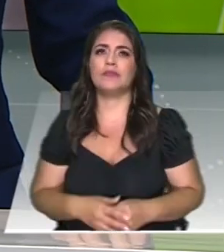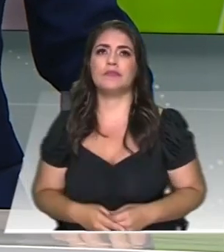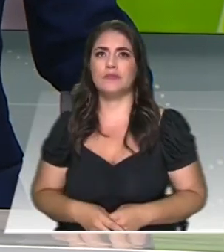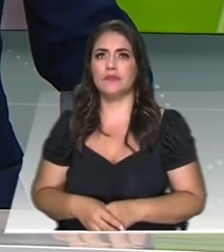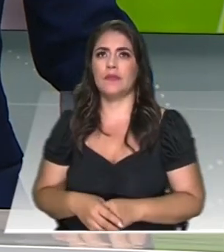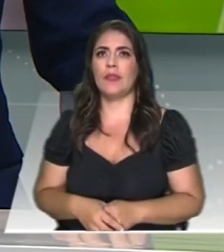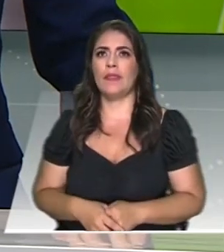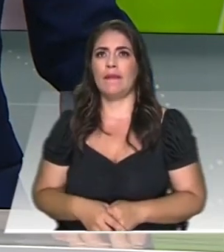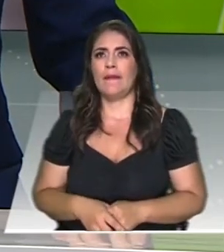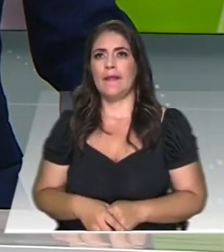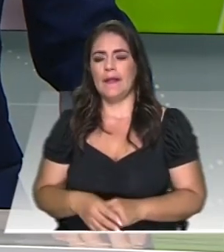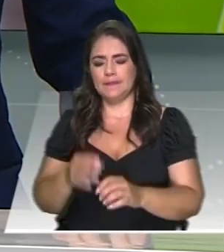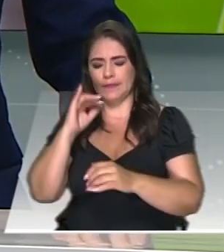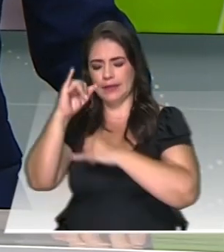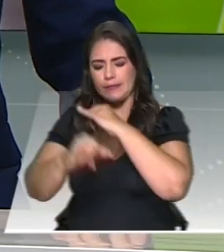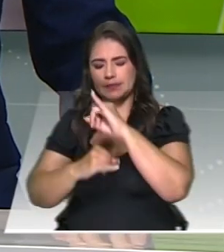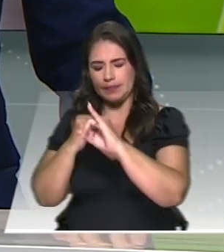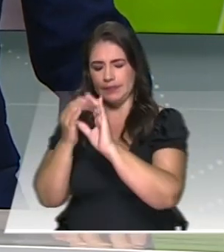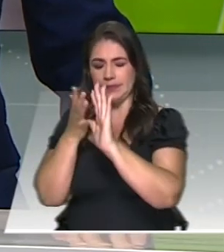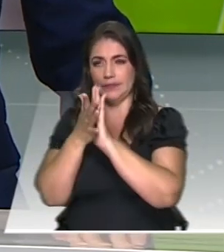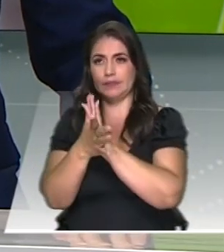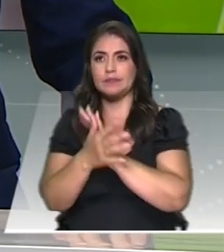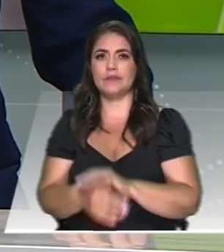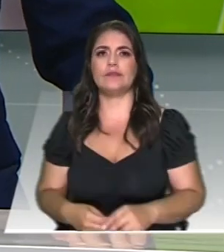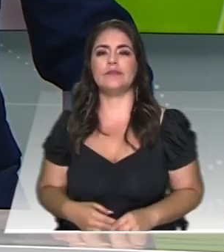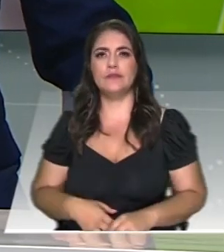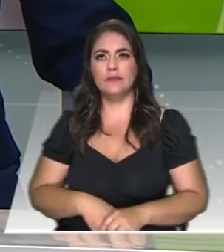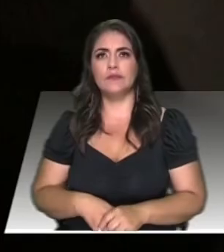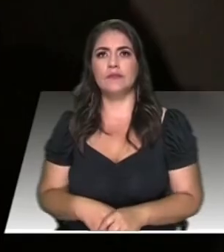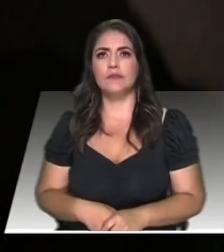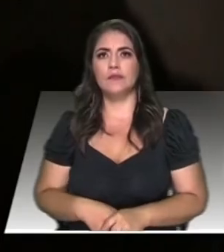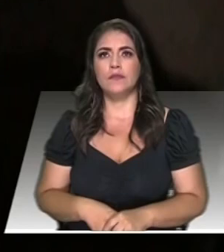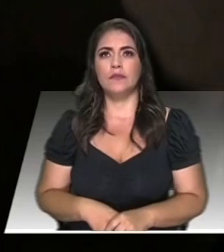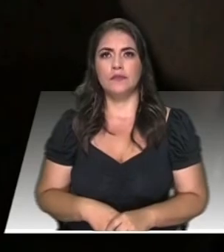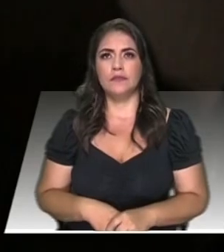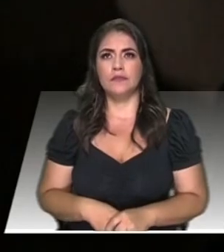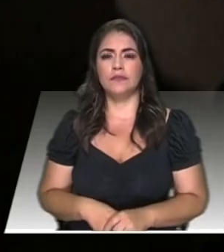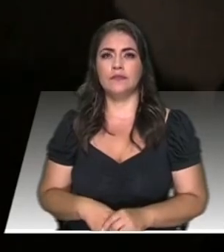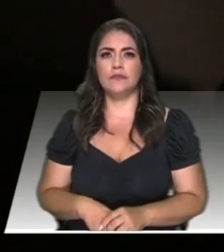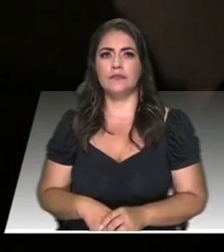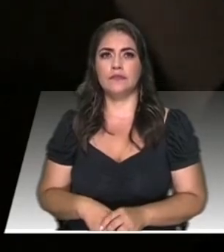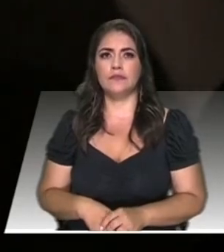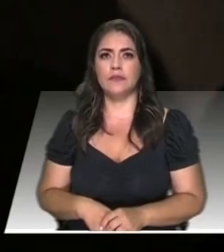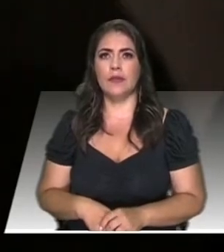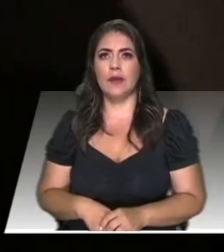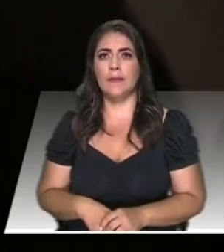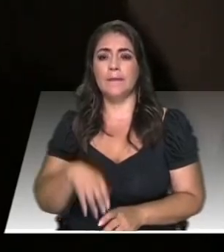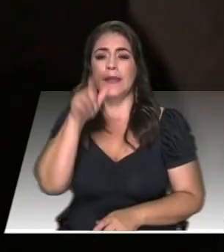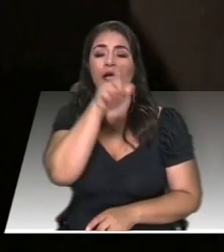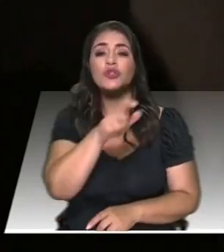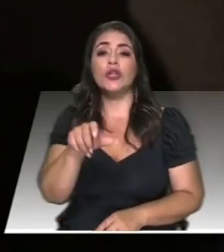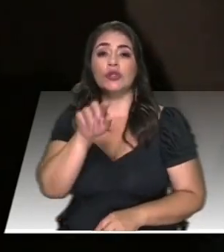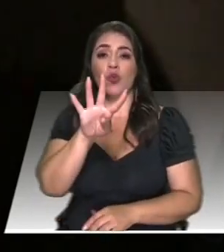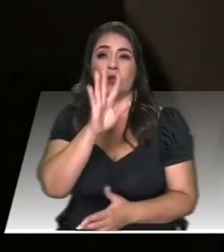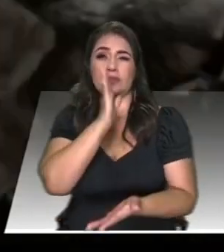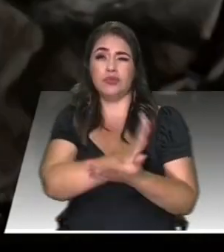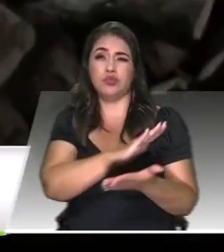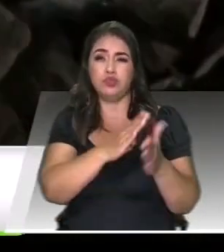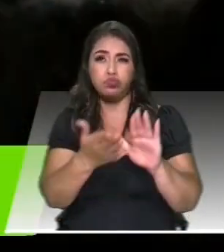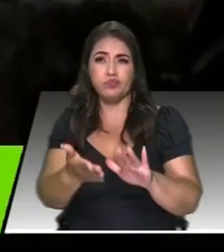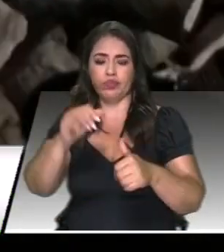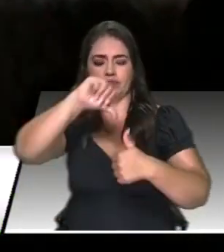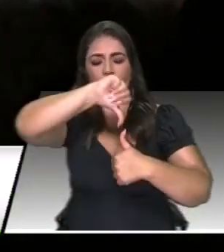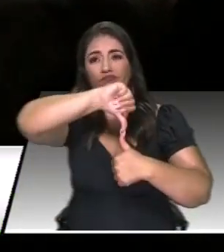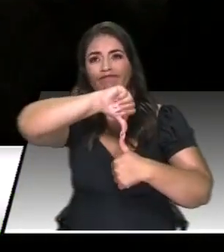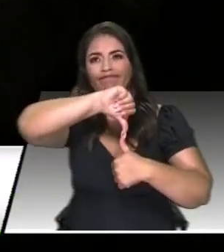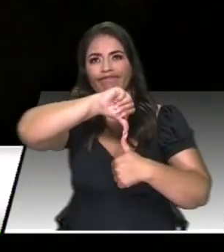información internacional en teleantioquia noticias al menos 4 migrantes principalmente de centroamérica murieron